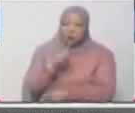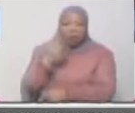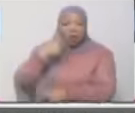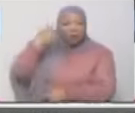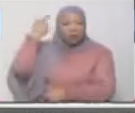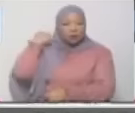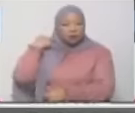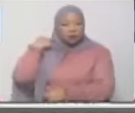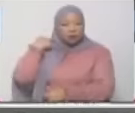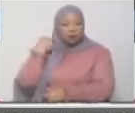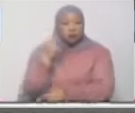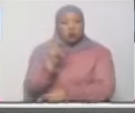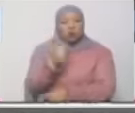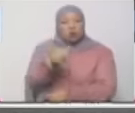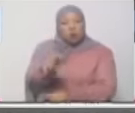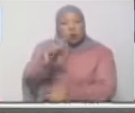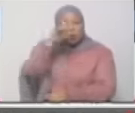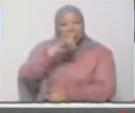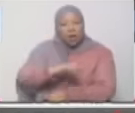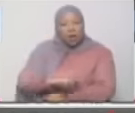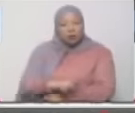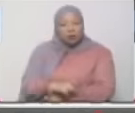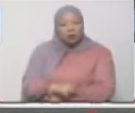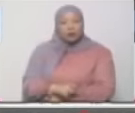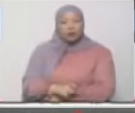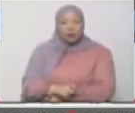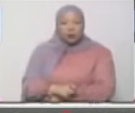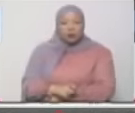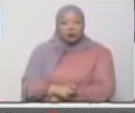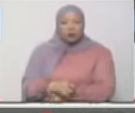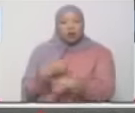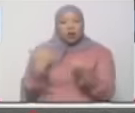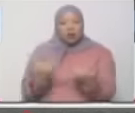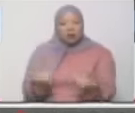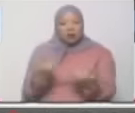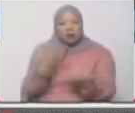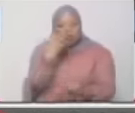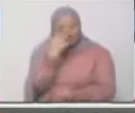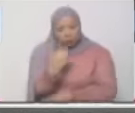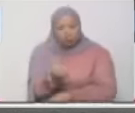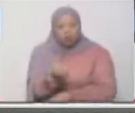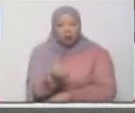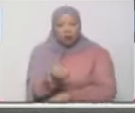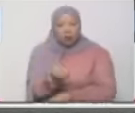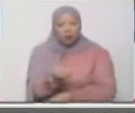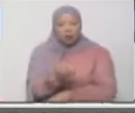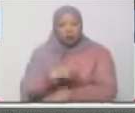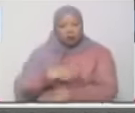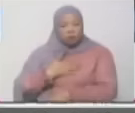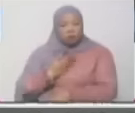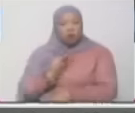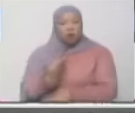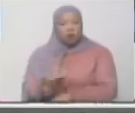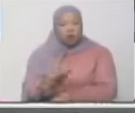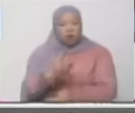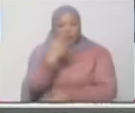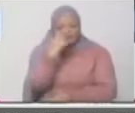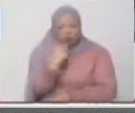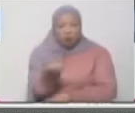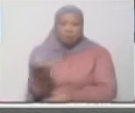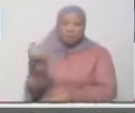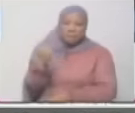precisamente cuando se cumplían 12 años de ese evento, y ahora lo entiendo. Yo puedo decir, ahora lo entiendo